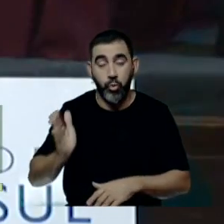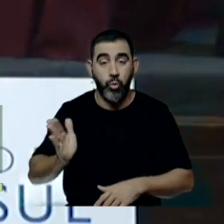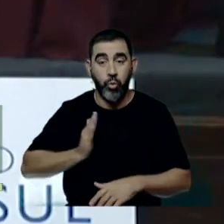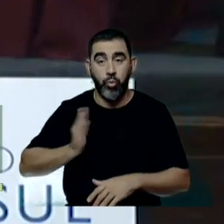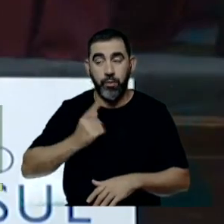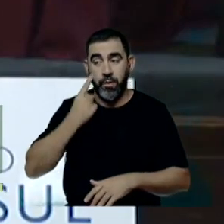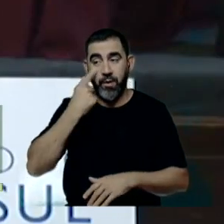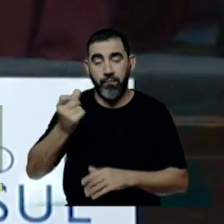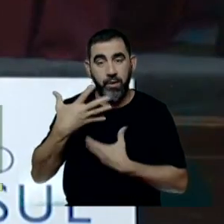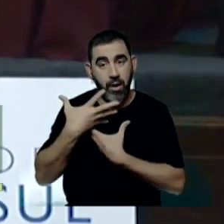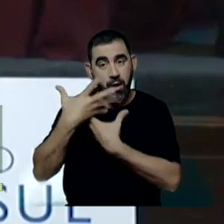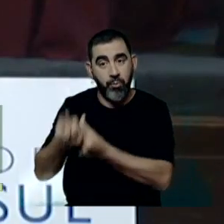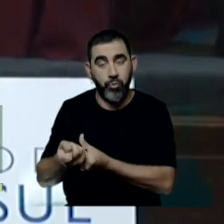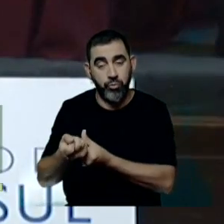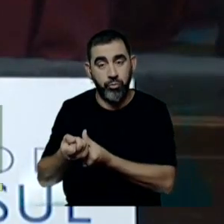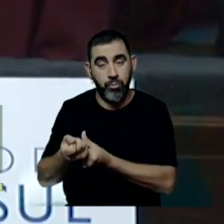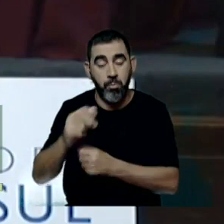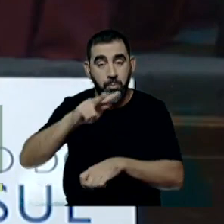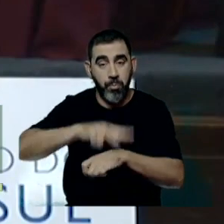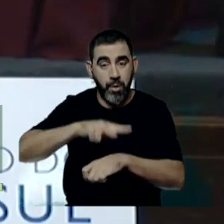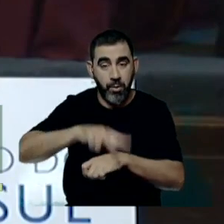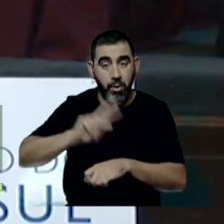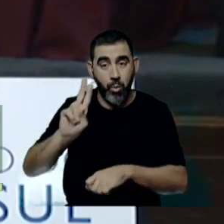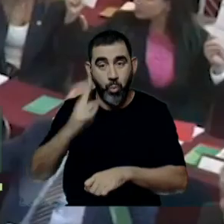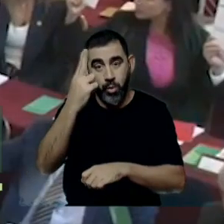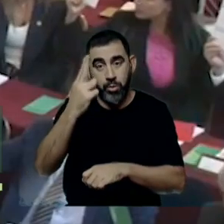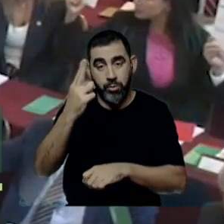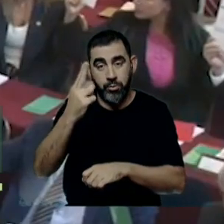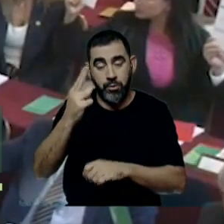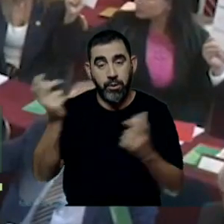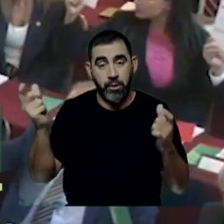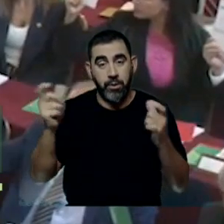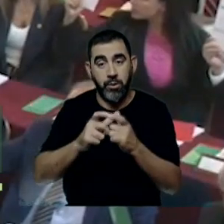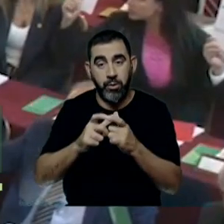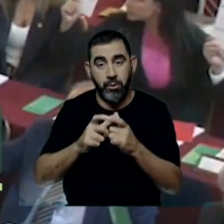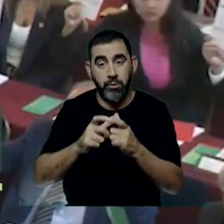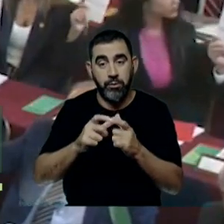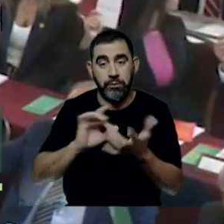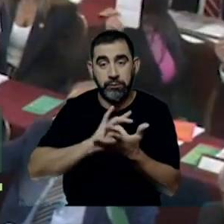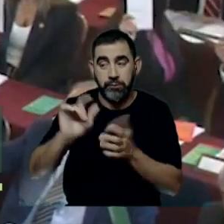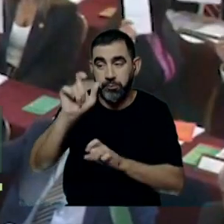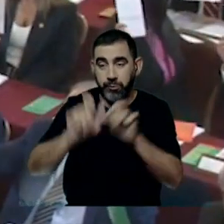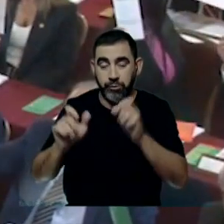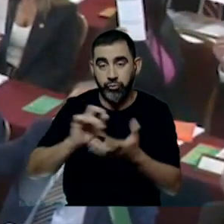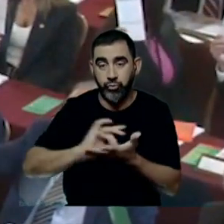lo evitaron con apoyo de legisladores paraguayos y uruguayos, dejando la sesión sin quórum.